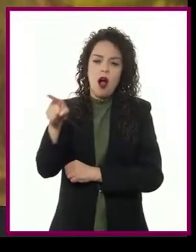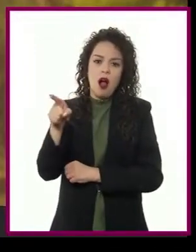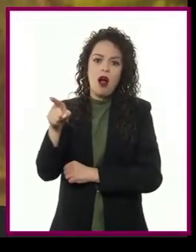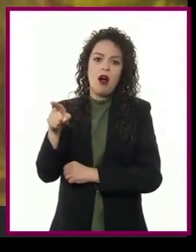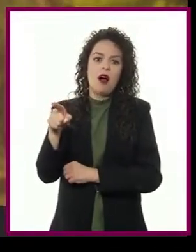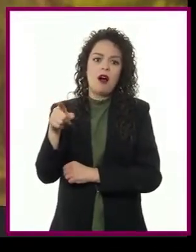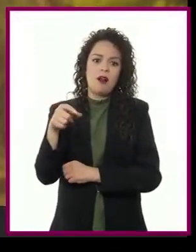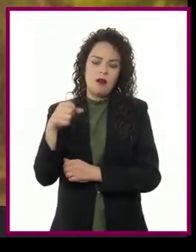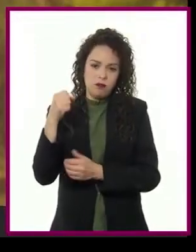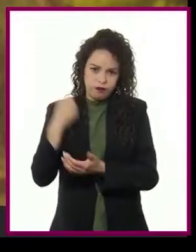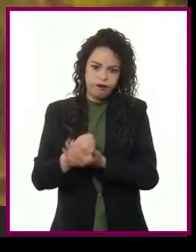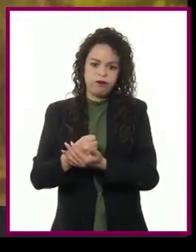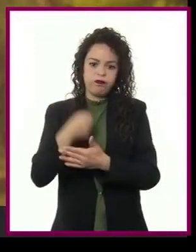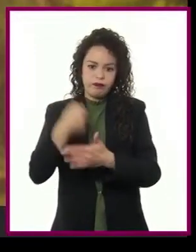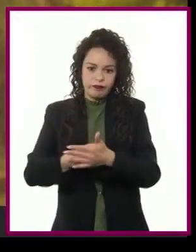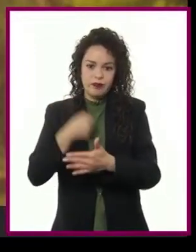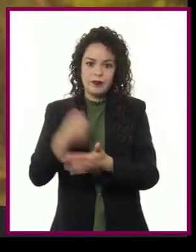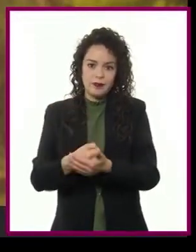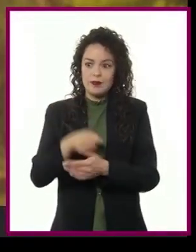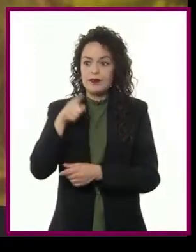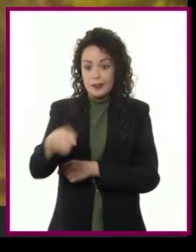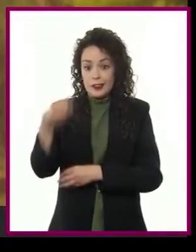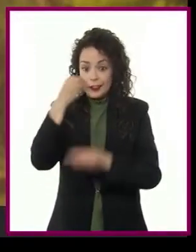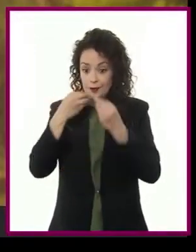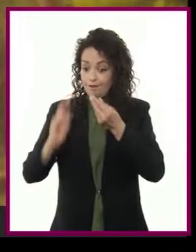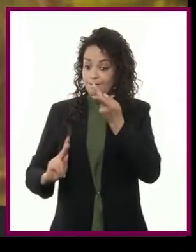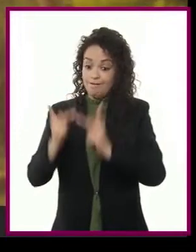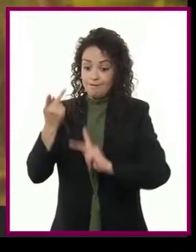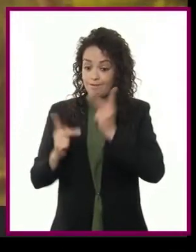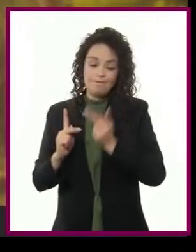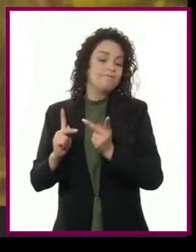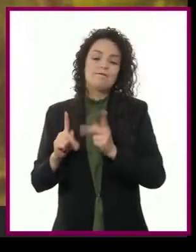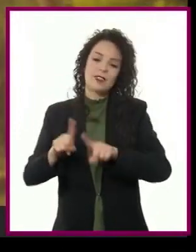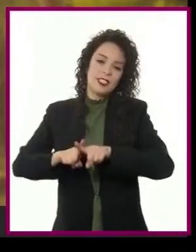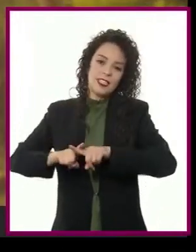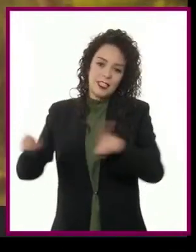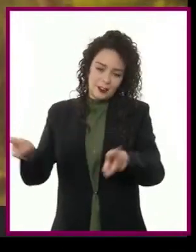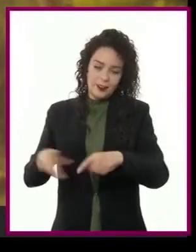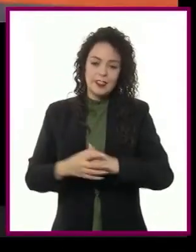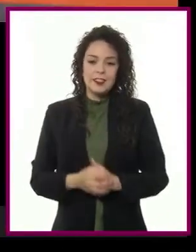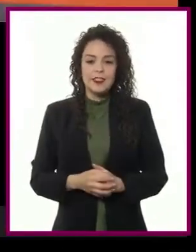alumnas y alumnos, que fueran vegetarianos.